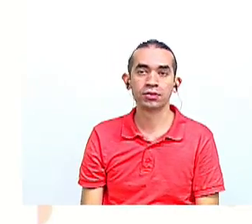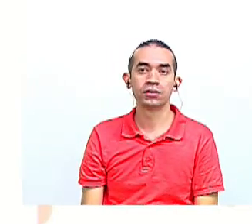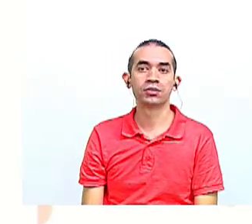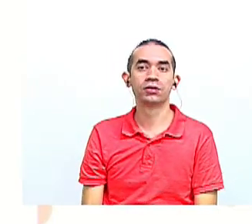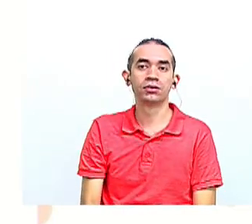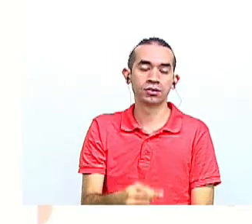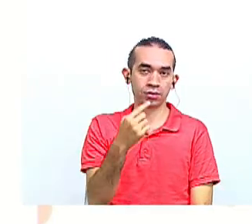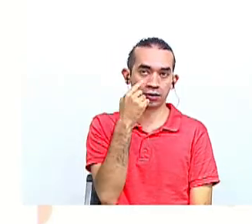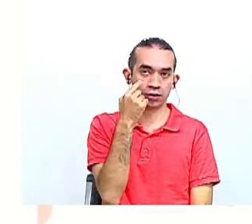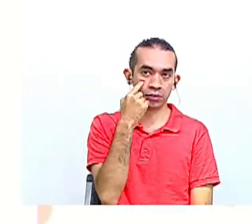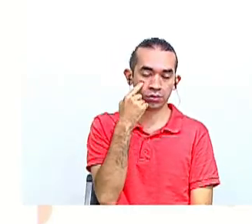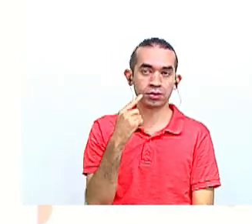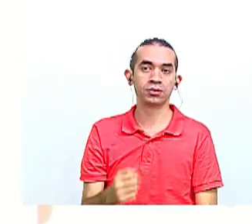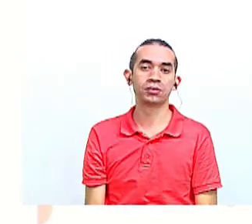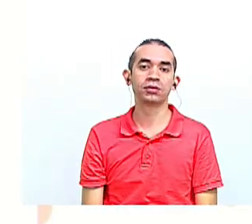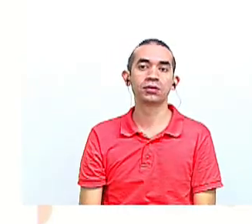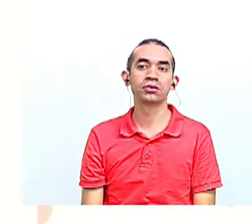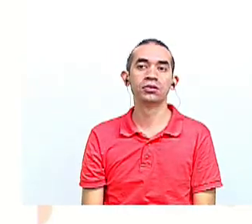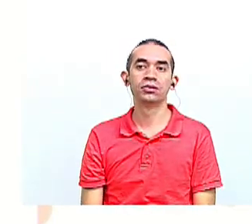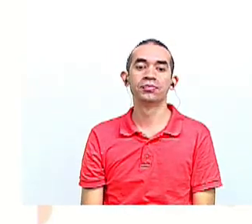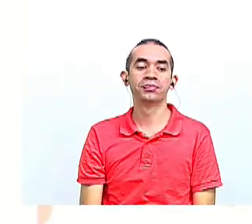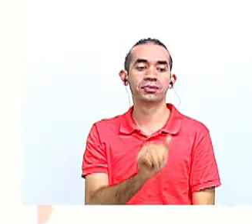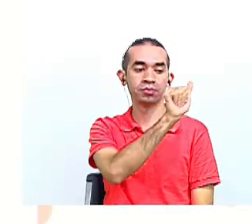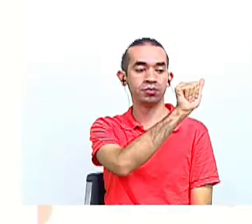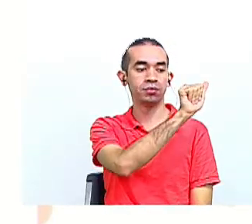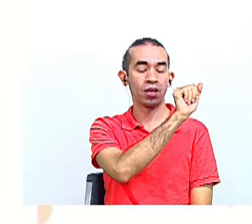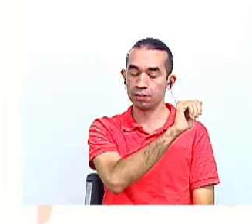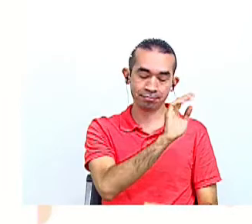también que el ángulo BCA